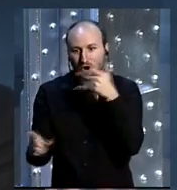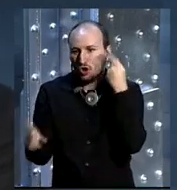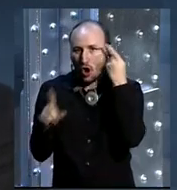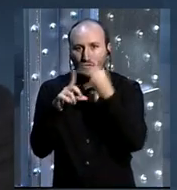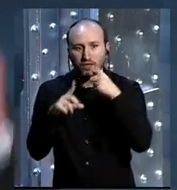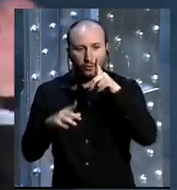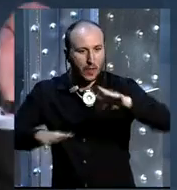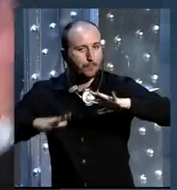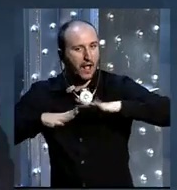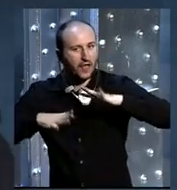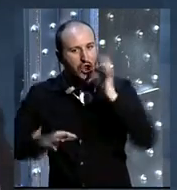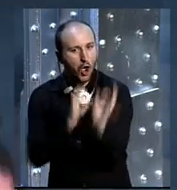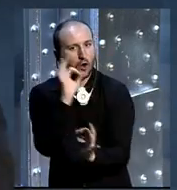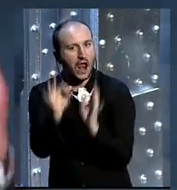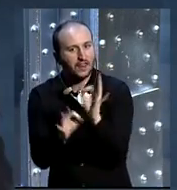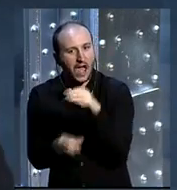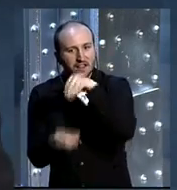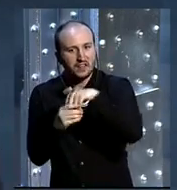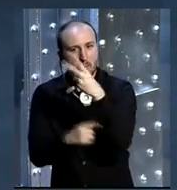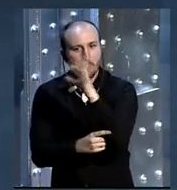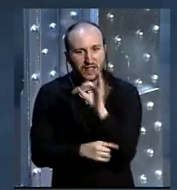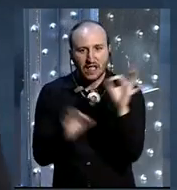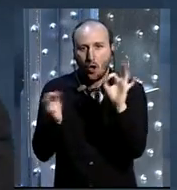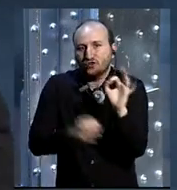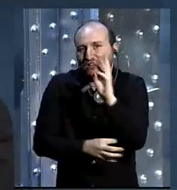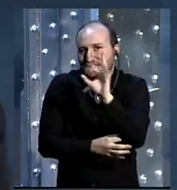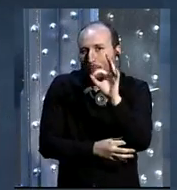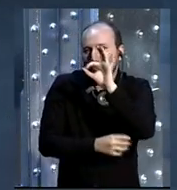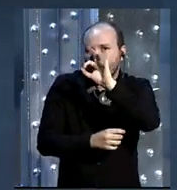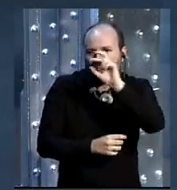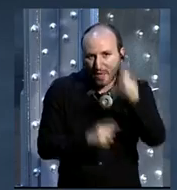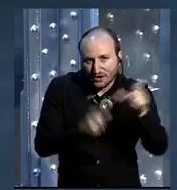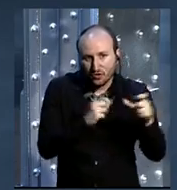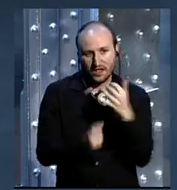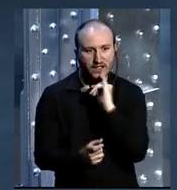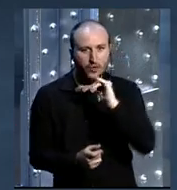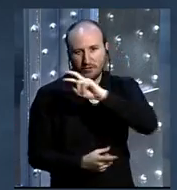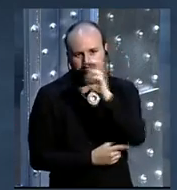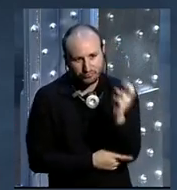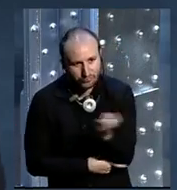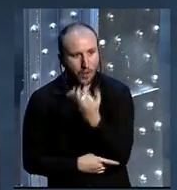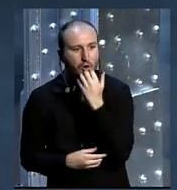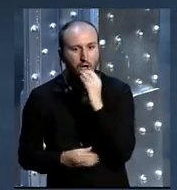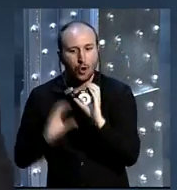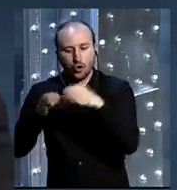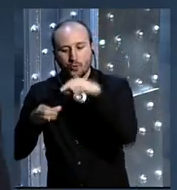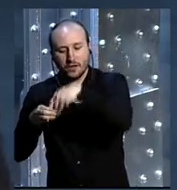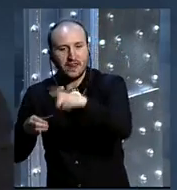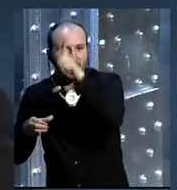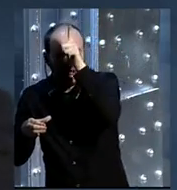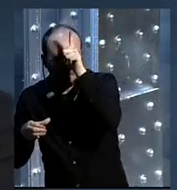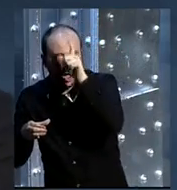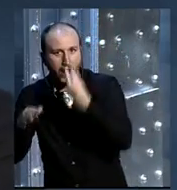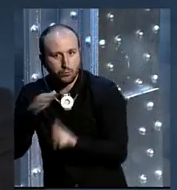20, 30 personas y que pueden vender en un idioma determinado. Por ejemplo, tener 20 clientes alemanes en un grupo, 20